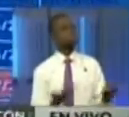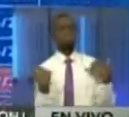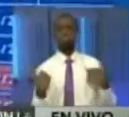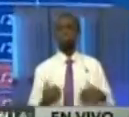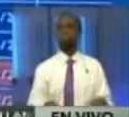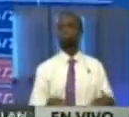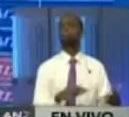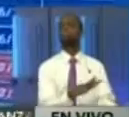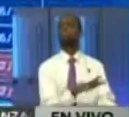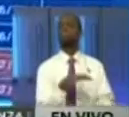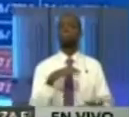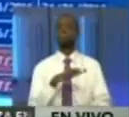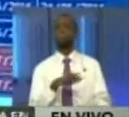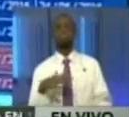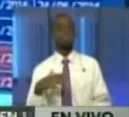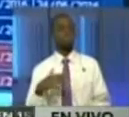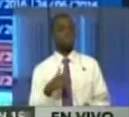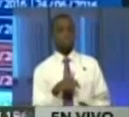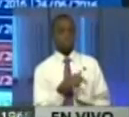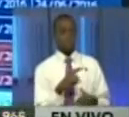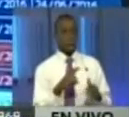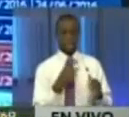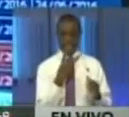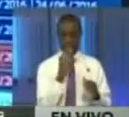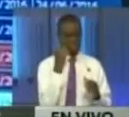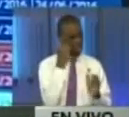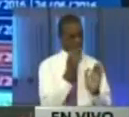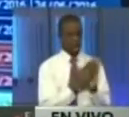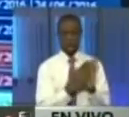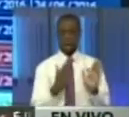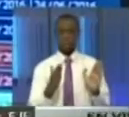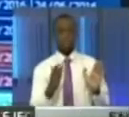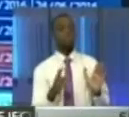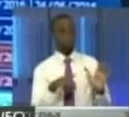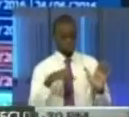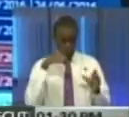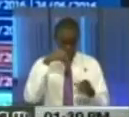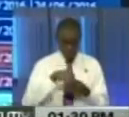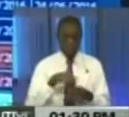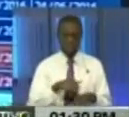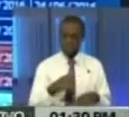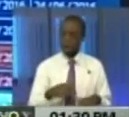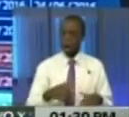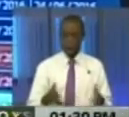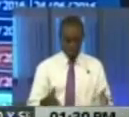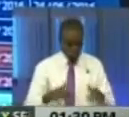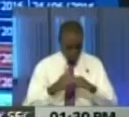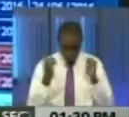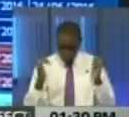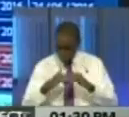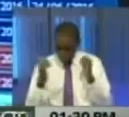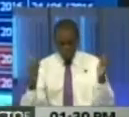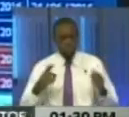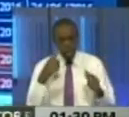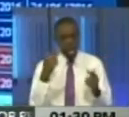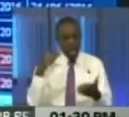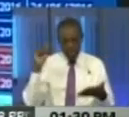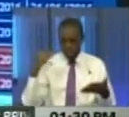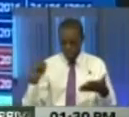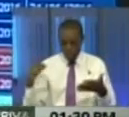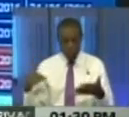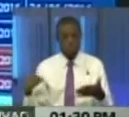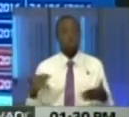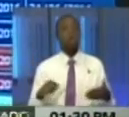en esos 30 días, que son lapsos de los solicitantes, iniciamos ese proceso de revisión. Este proceso